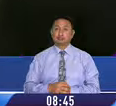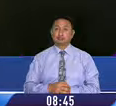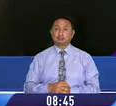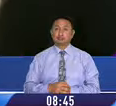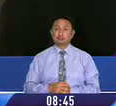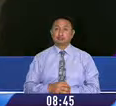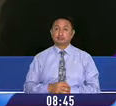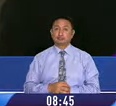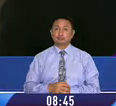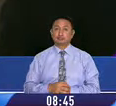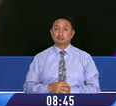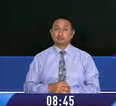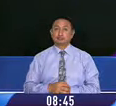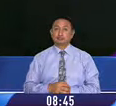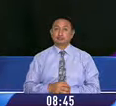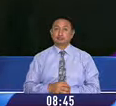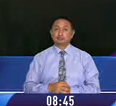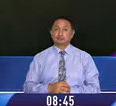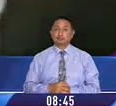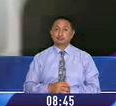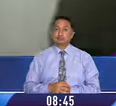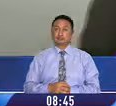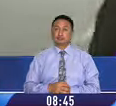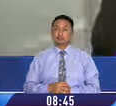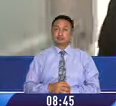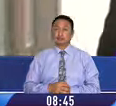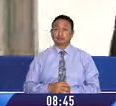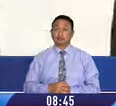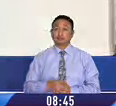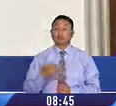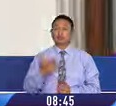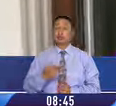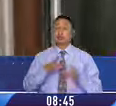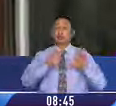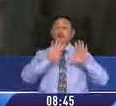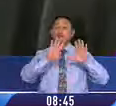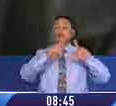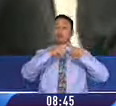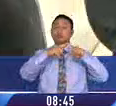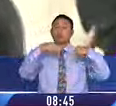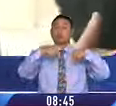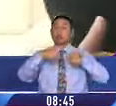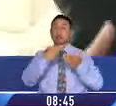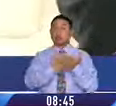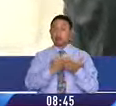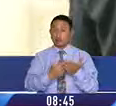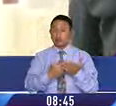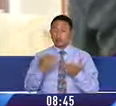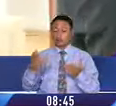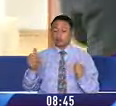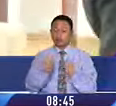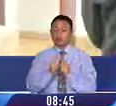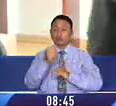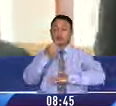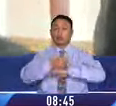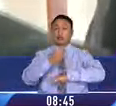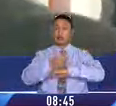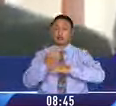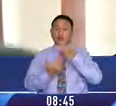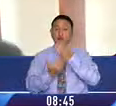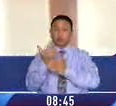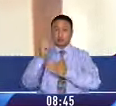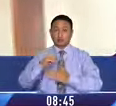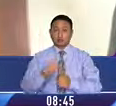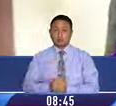Y que luego reunión que tendrá a las 9:30 con los gerentes, el gerente del metro, el nuevo gerente del metro